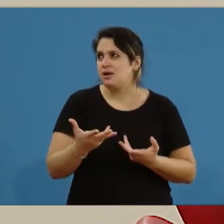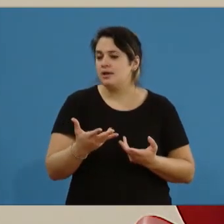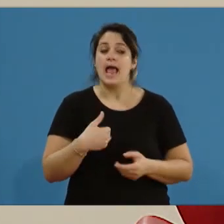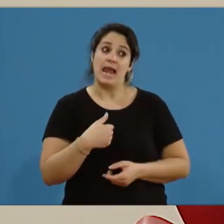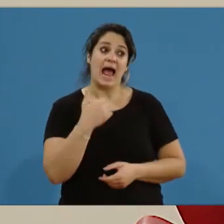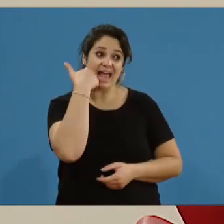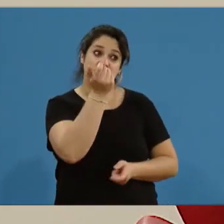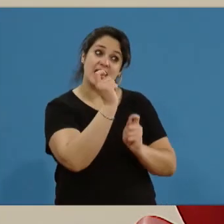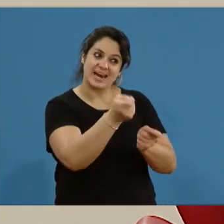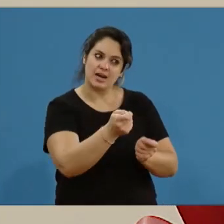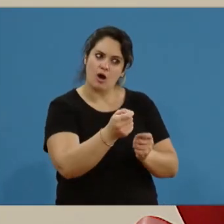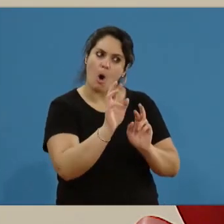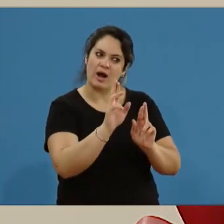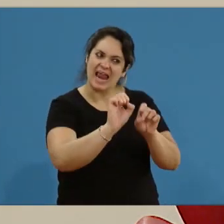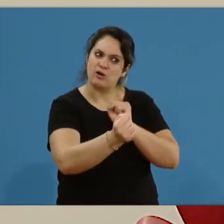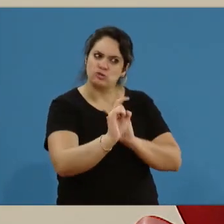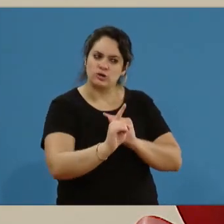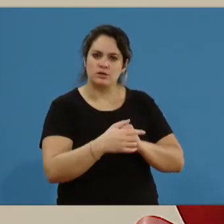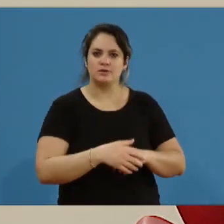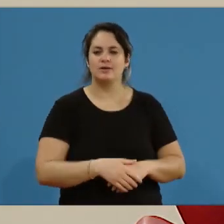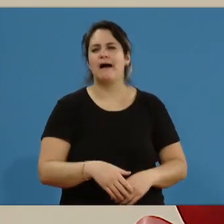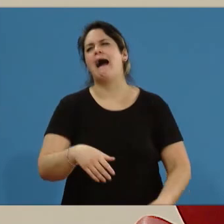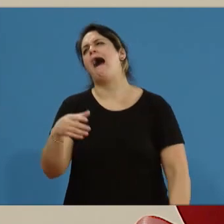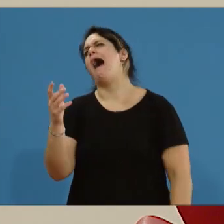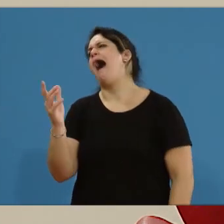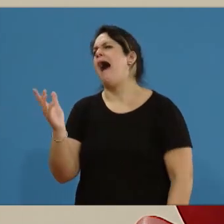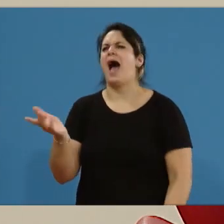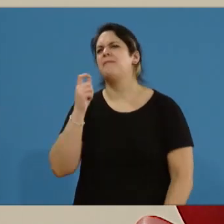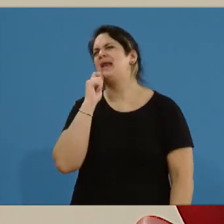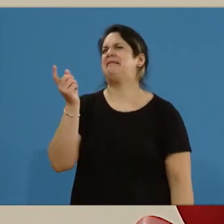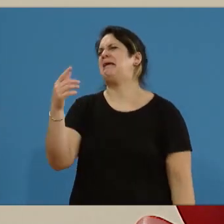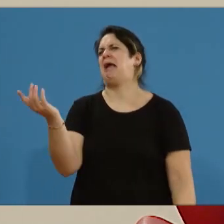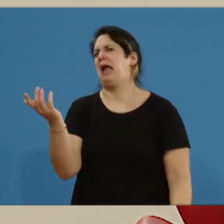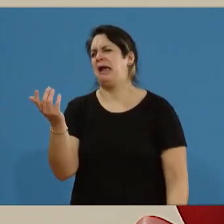te regaló la abuela, no la habrás roto, ¿no? Bueno, total no era, linda.